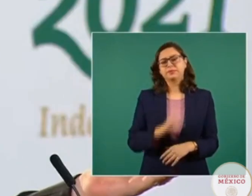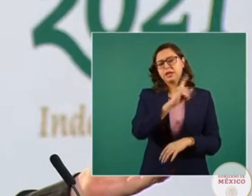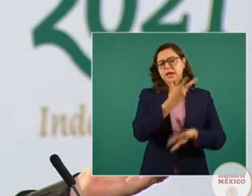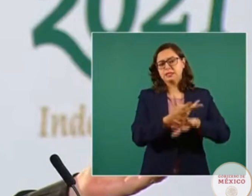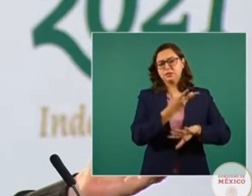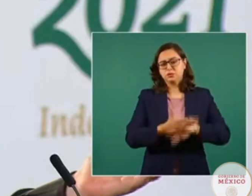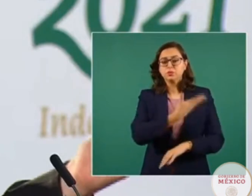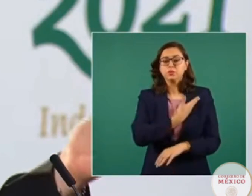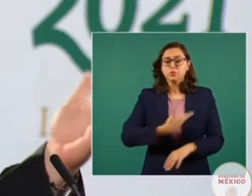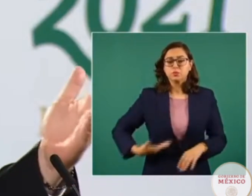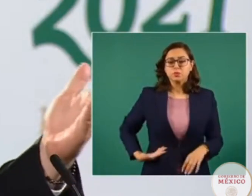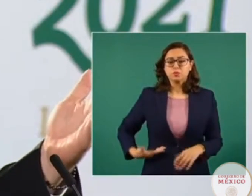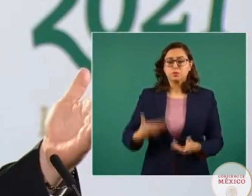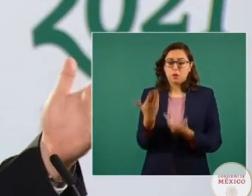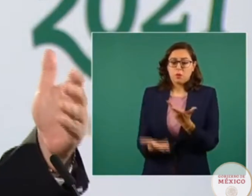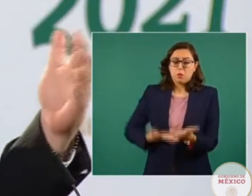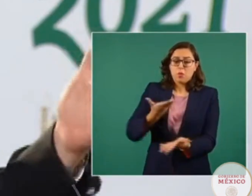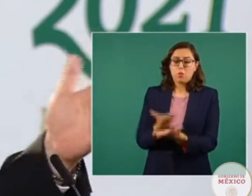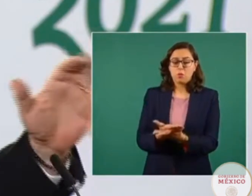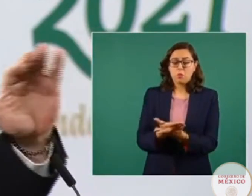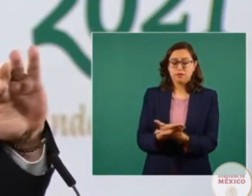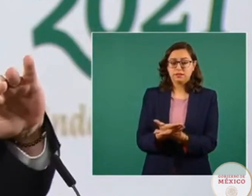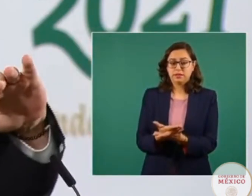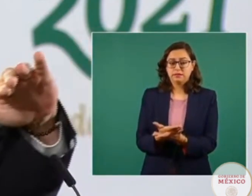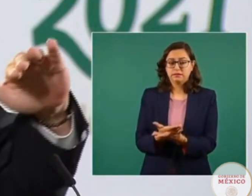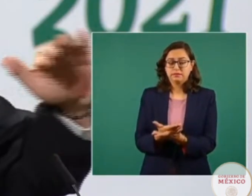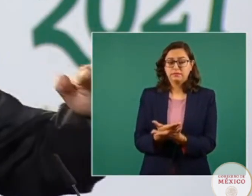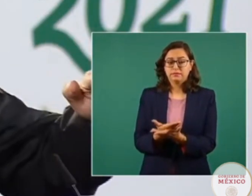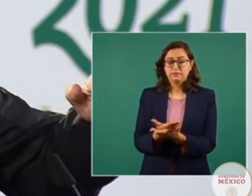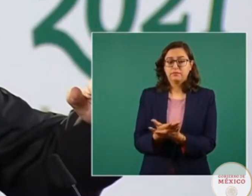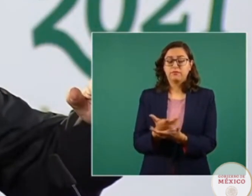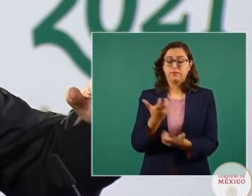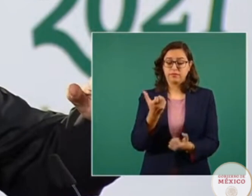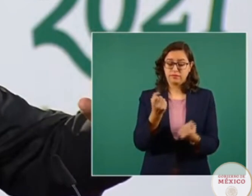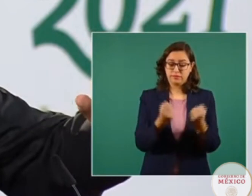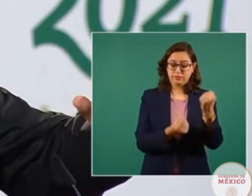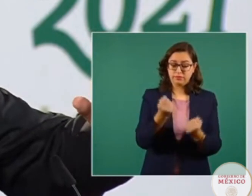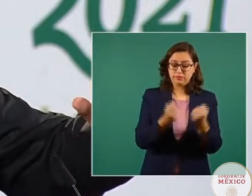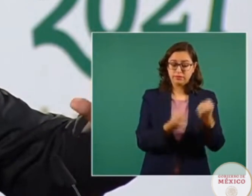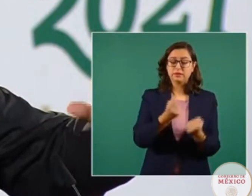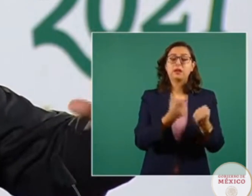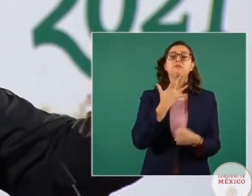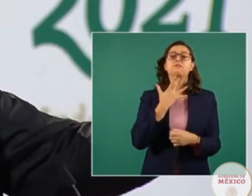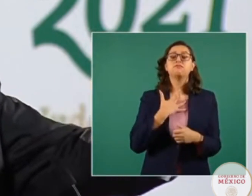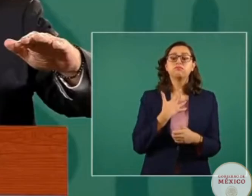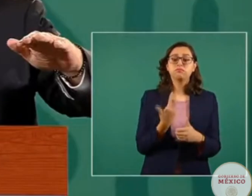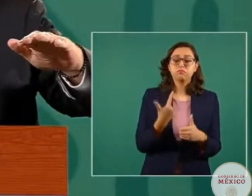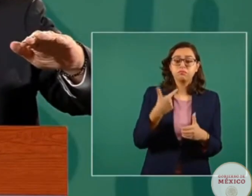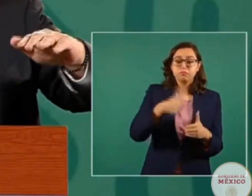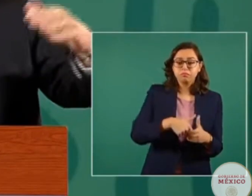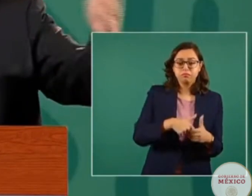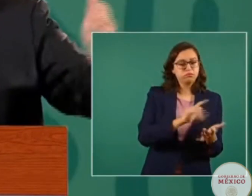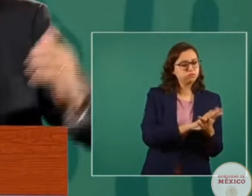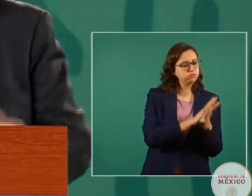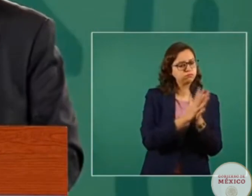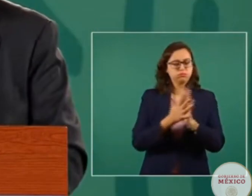México va a participar, está planteando que se acelere la transición de vehículos de combustión con combustibles fósiles